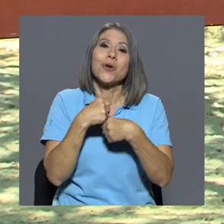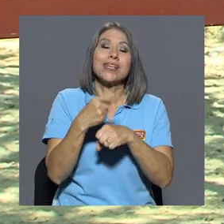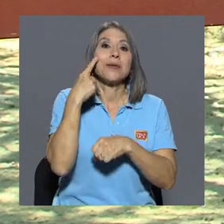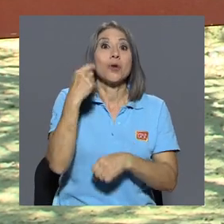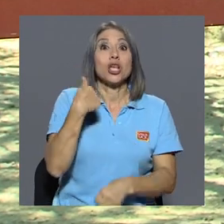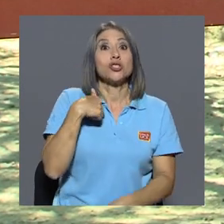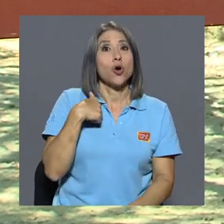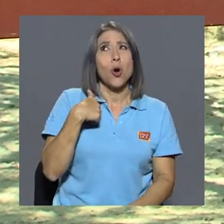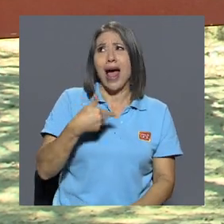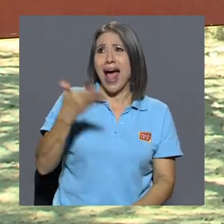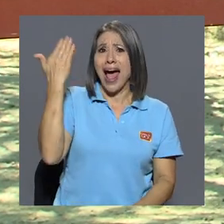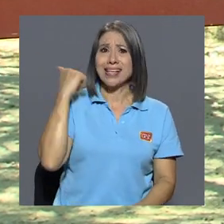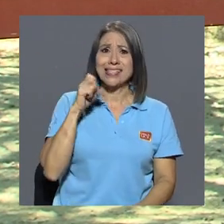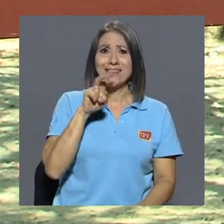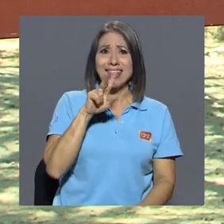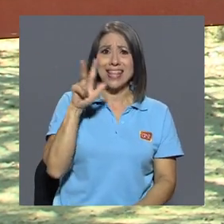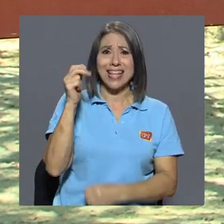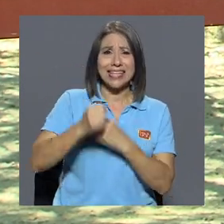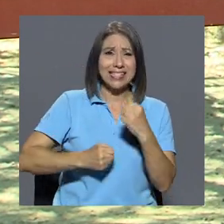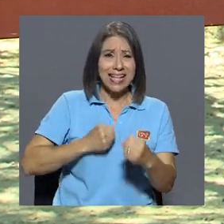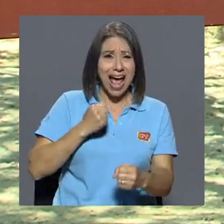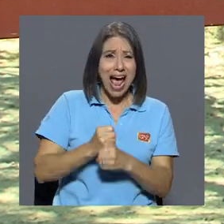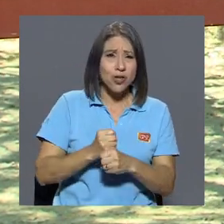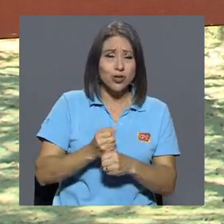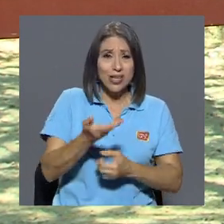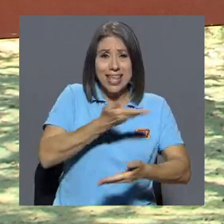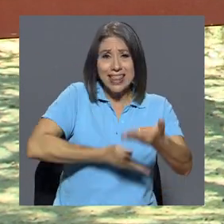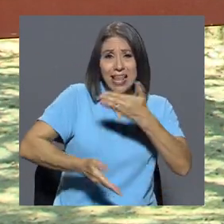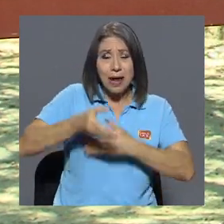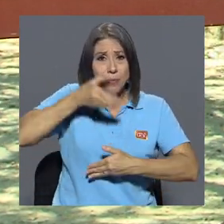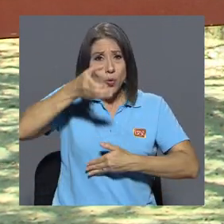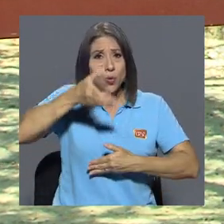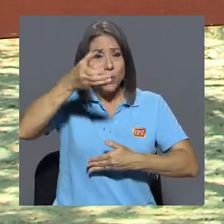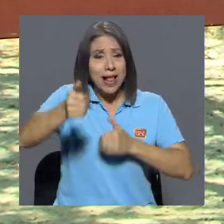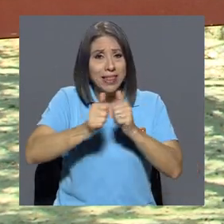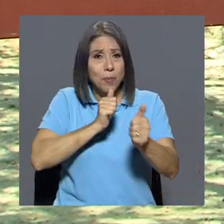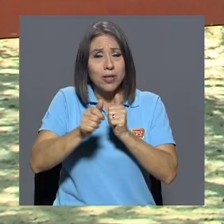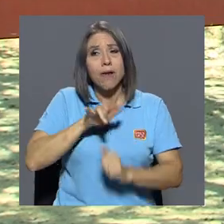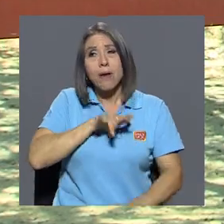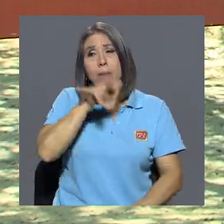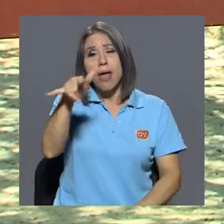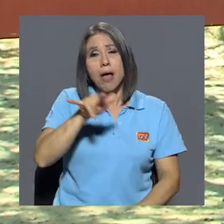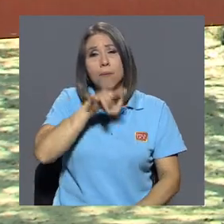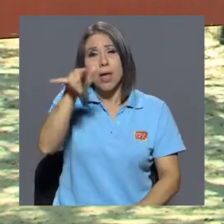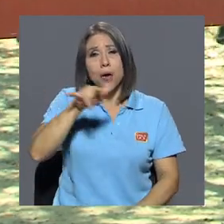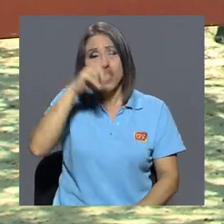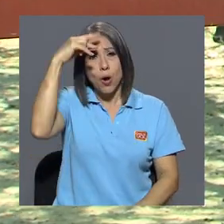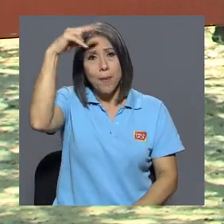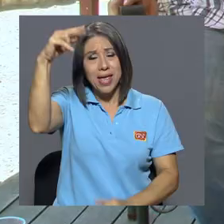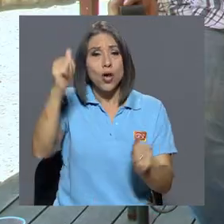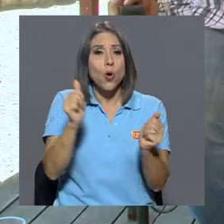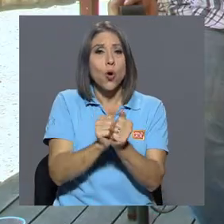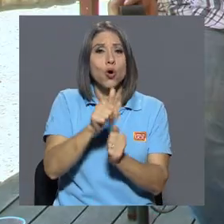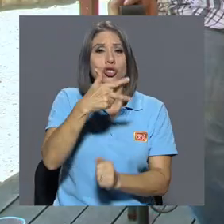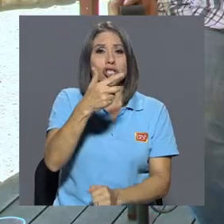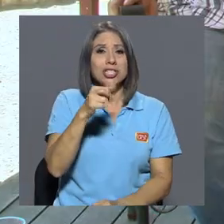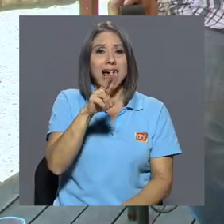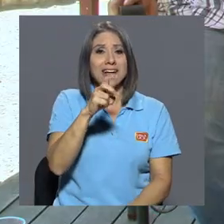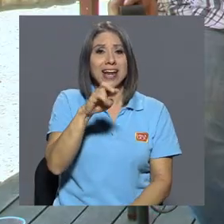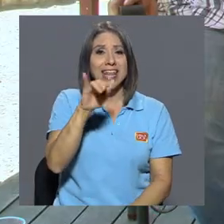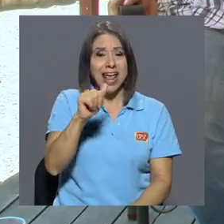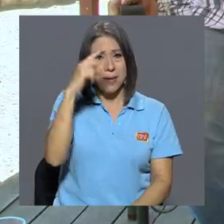México desde hace 23 años en un intercambio cultural deportivo con la charrería mexicana. Esto me ha